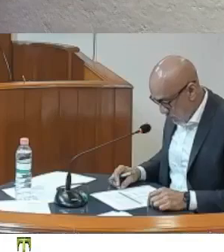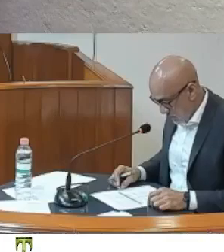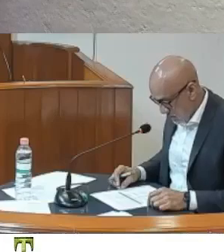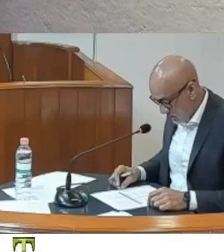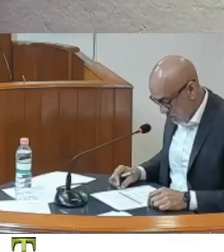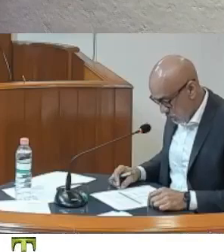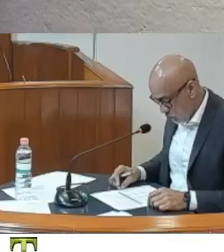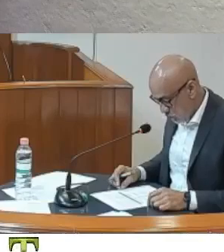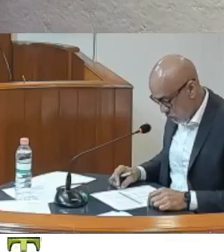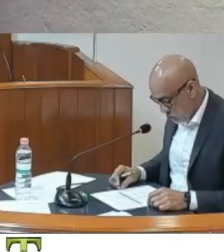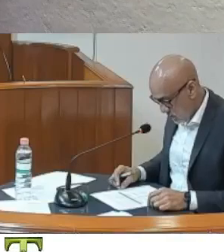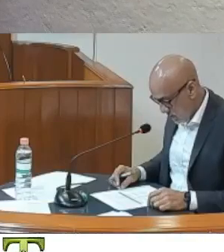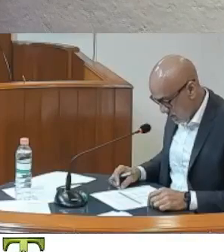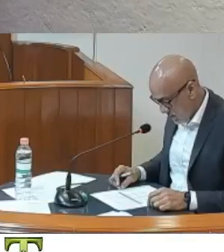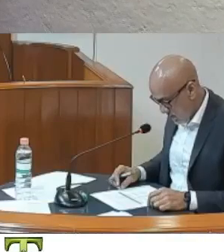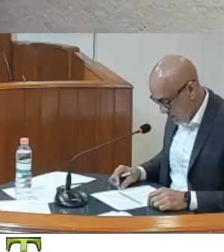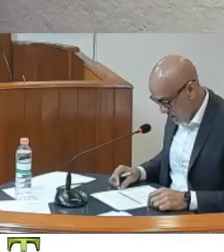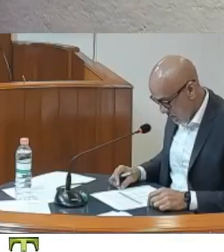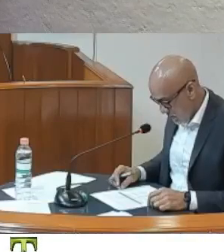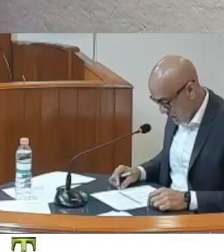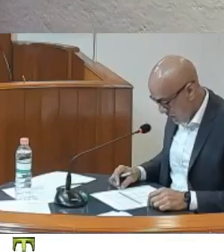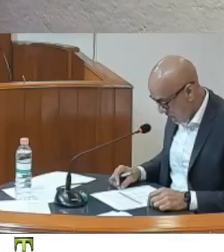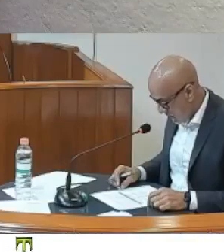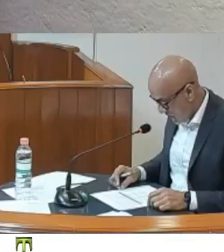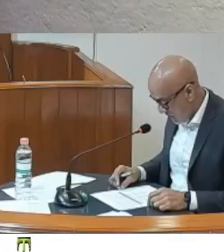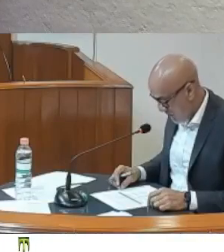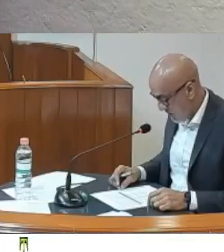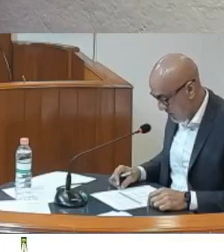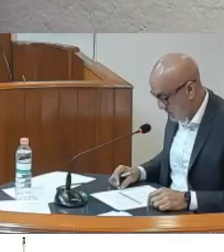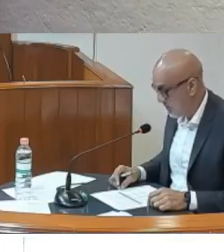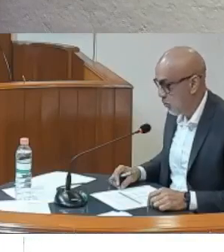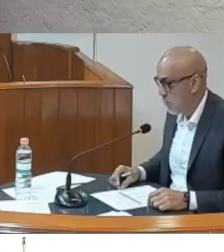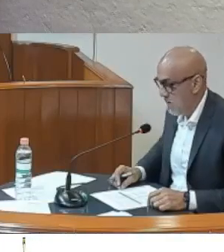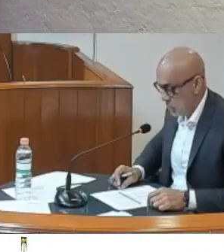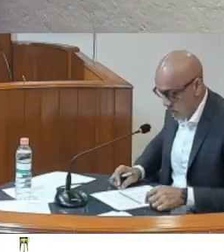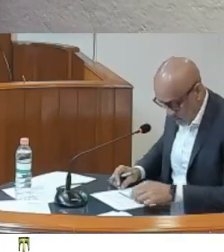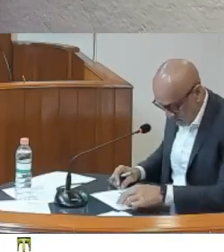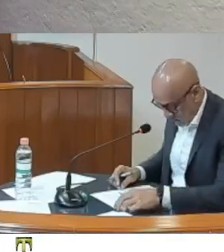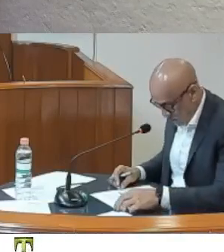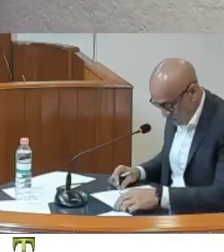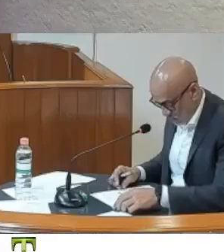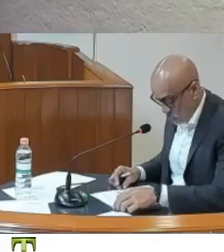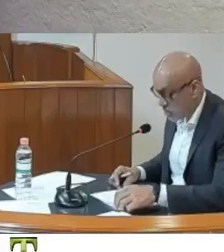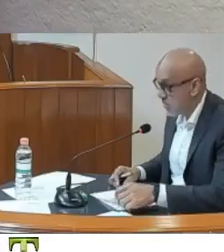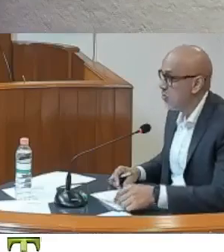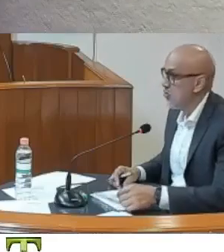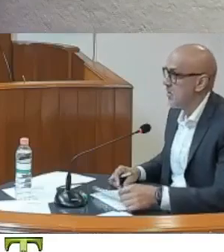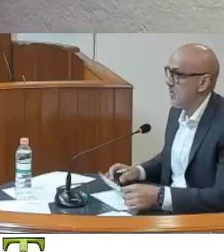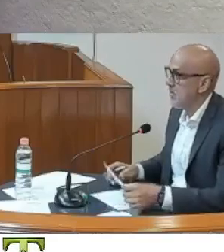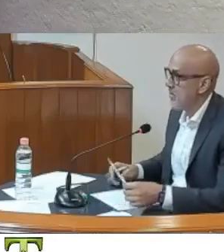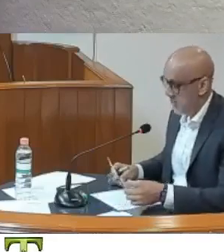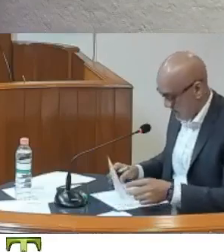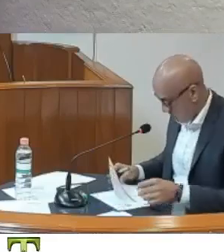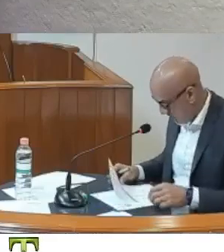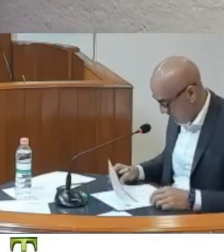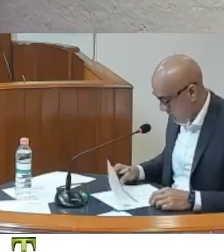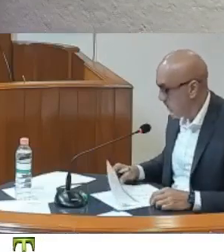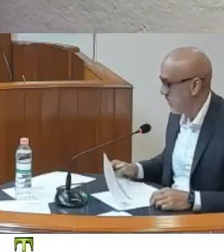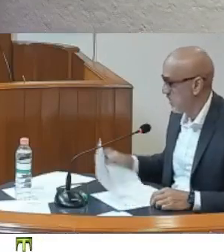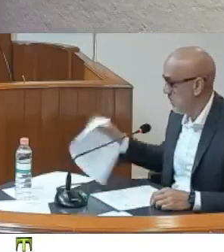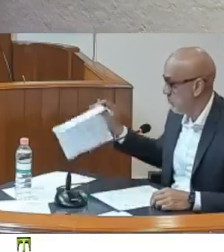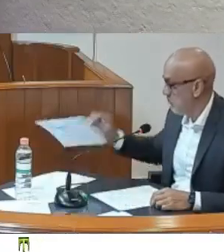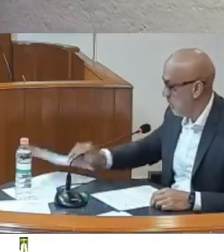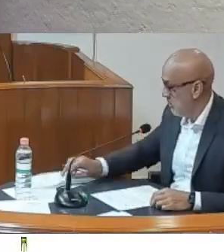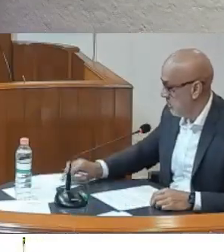Los comparecientes son Suri Saraí Adame Ávila y este Tribunal Electoral del Estado de Guerrero. Son los asuntos a tratar, magistrada